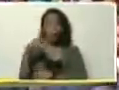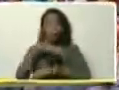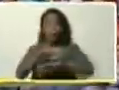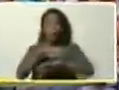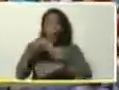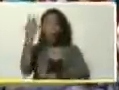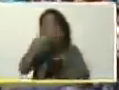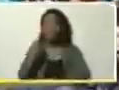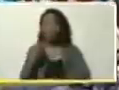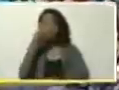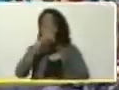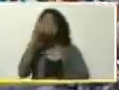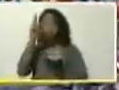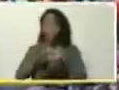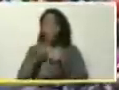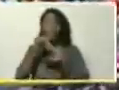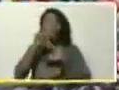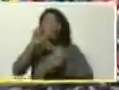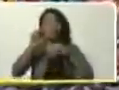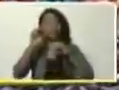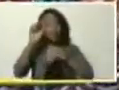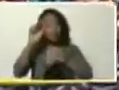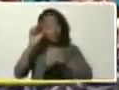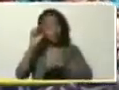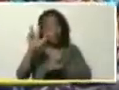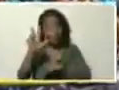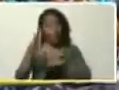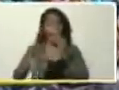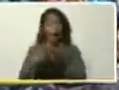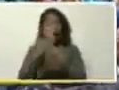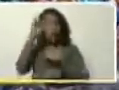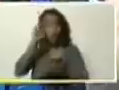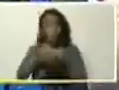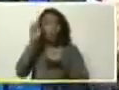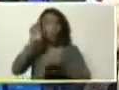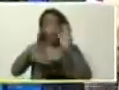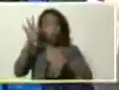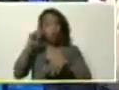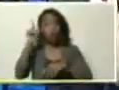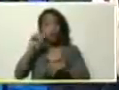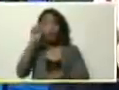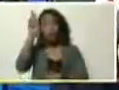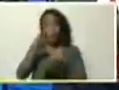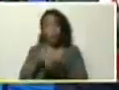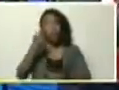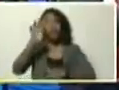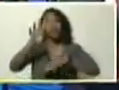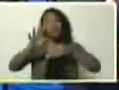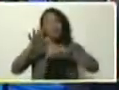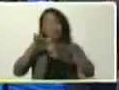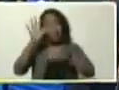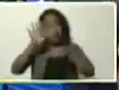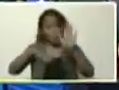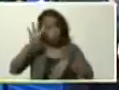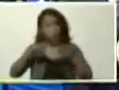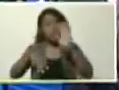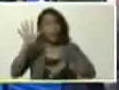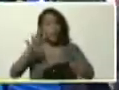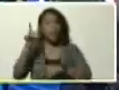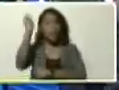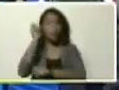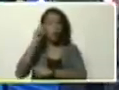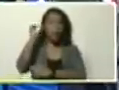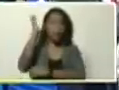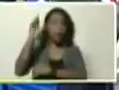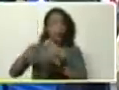año 2013 al 2014, ministro para la educación 2014-2015, diputado a la Asamblea Nacional